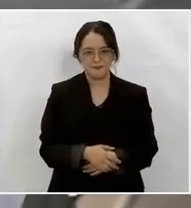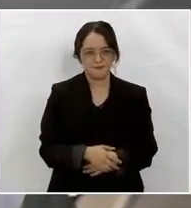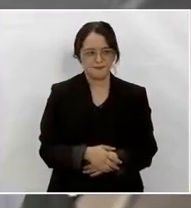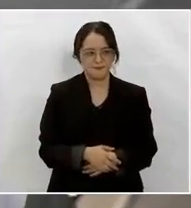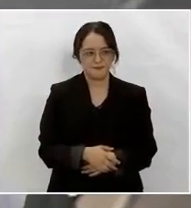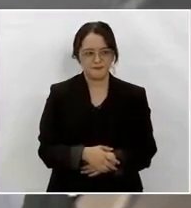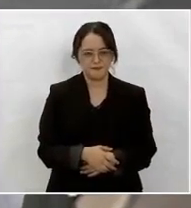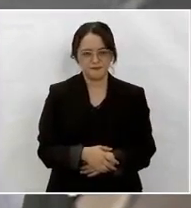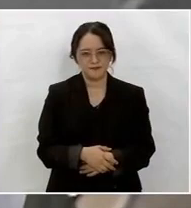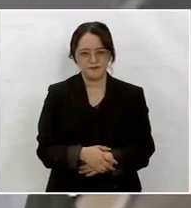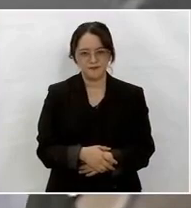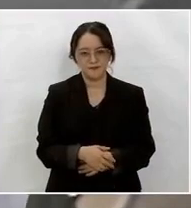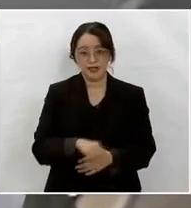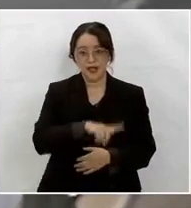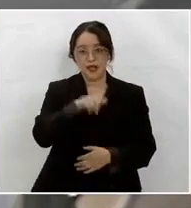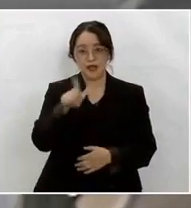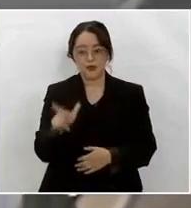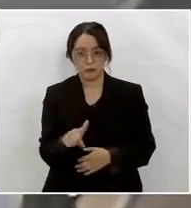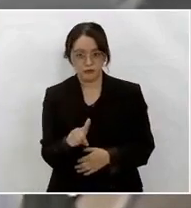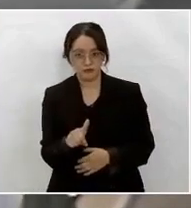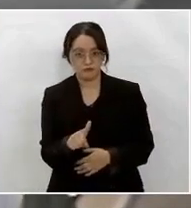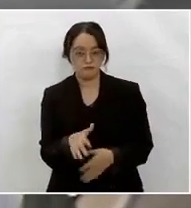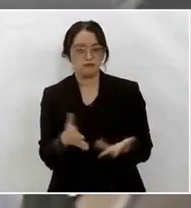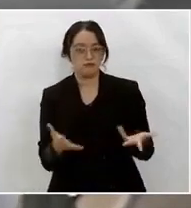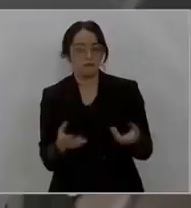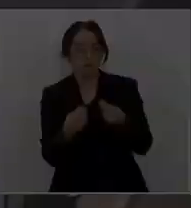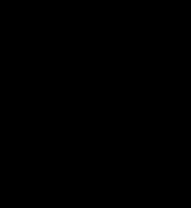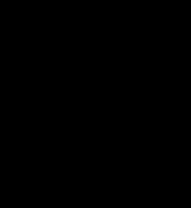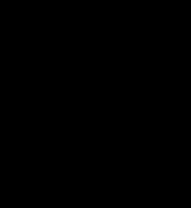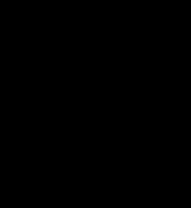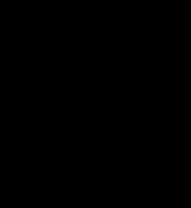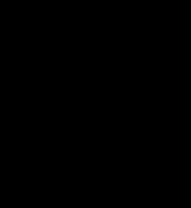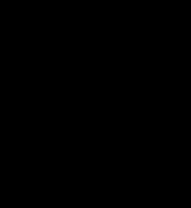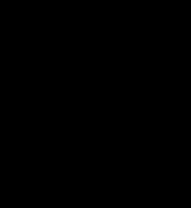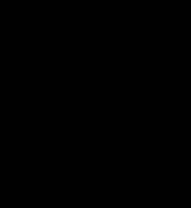una vez perdidos los conservadores, acudieron